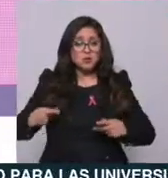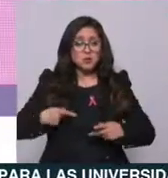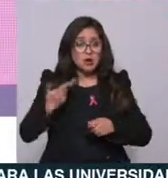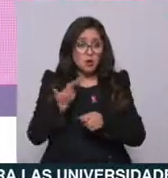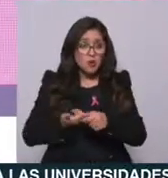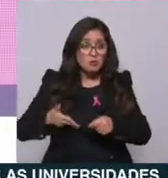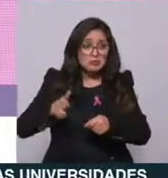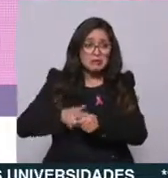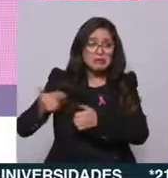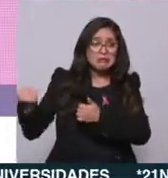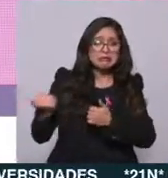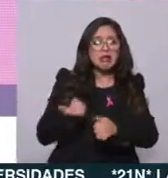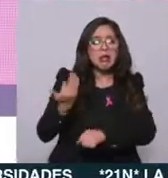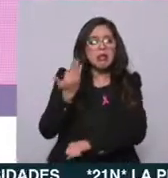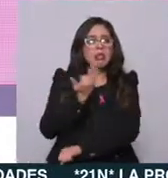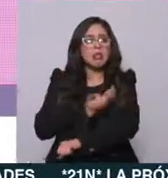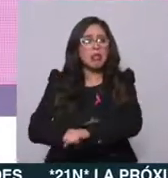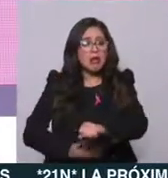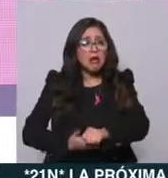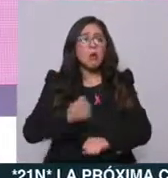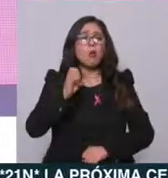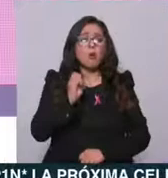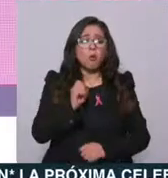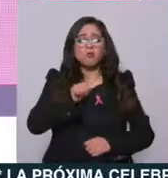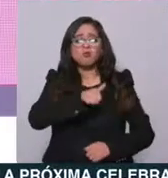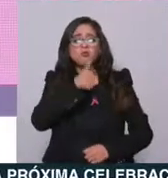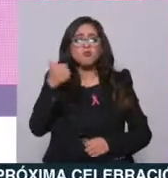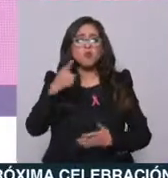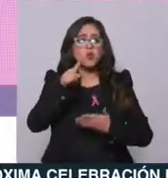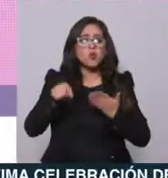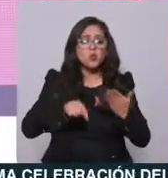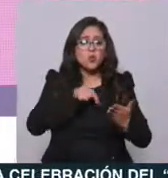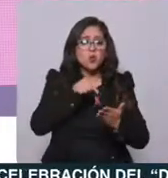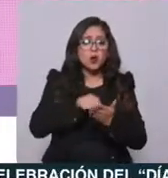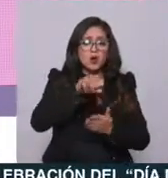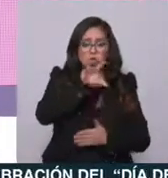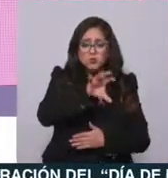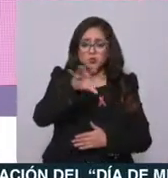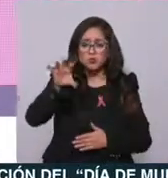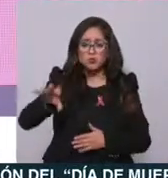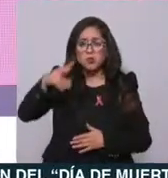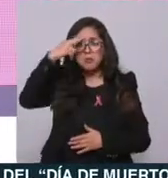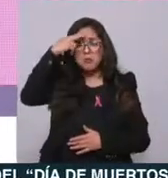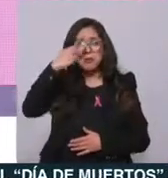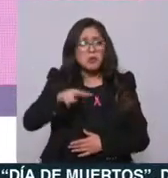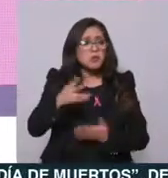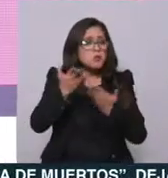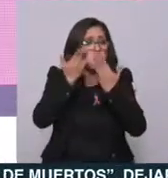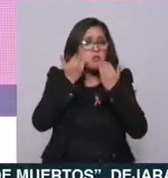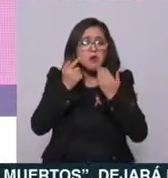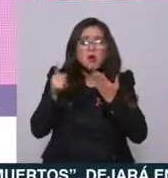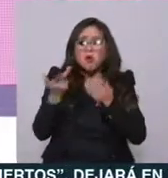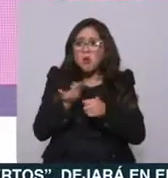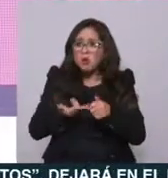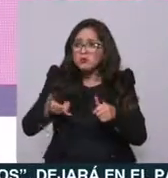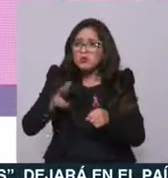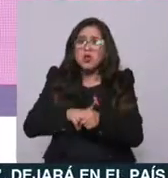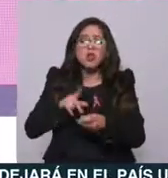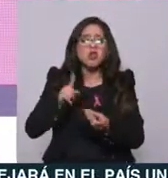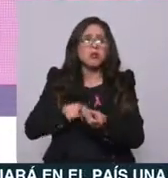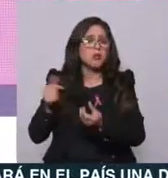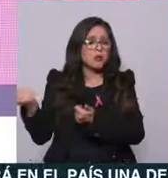y esto se debe a que algunas veces en ciertas regiones del país no hay acceso al tratamiento. Es por esto que